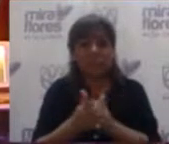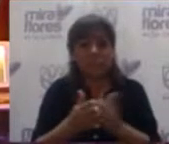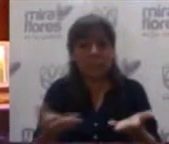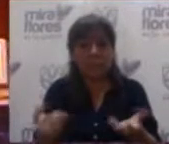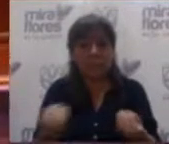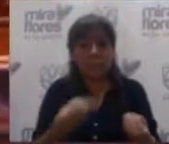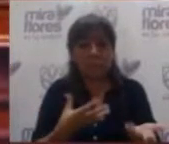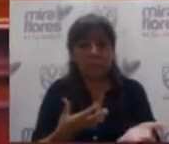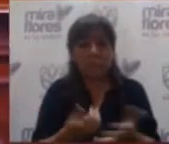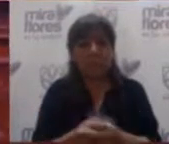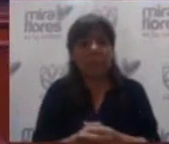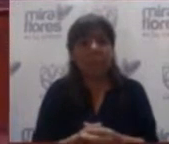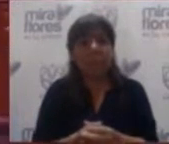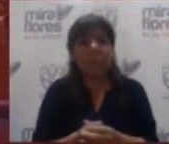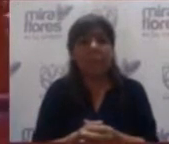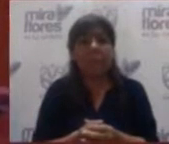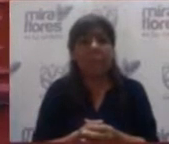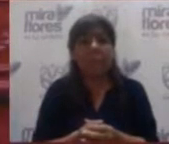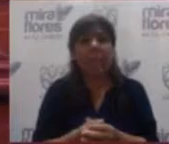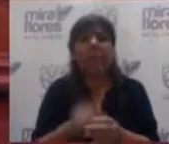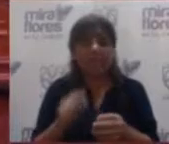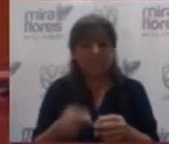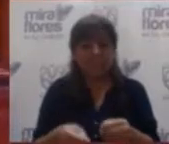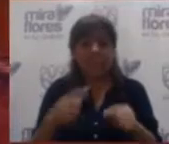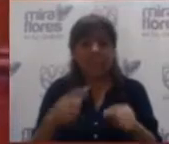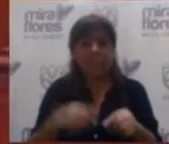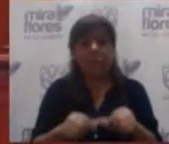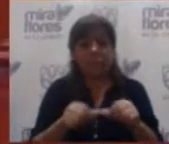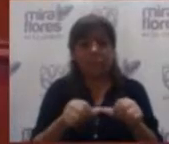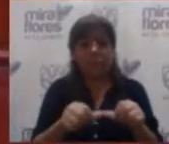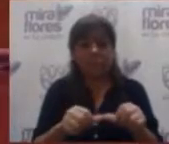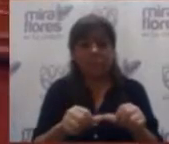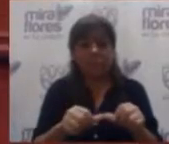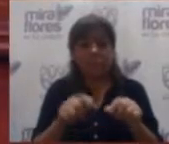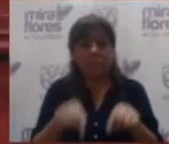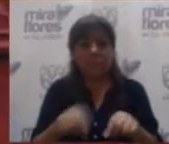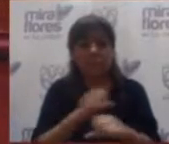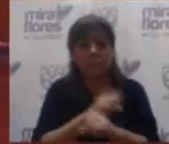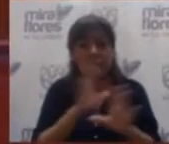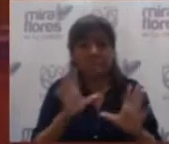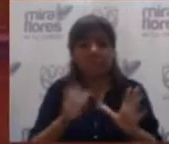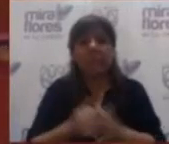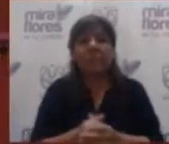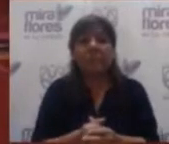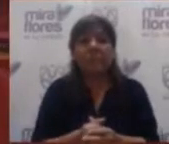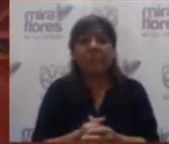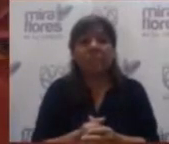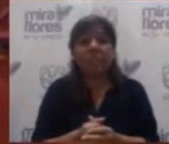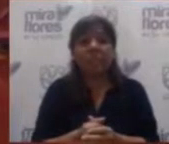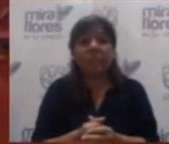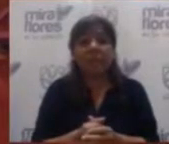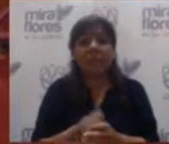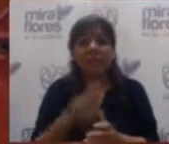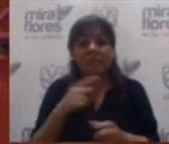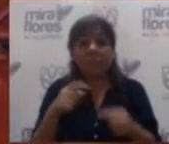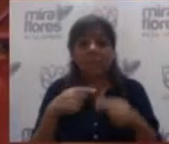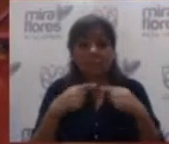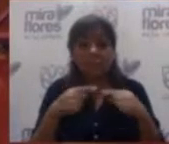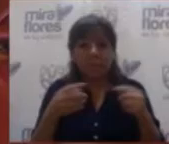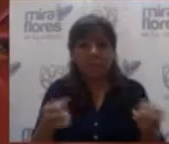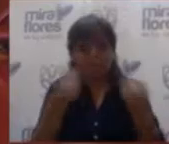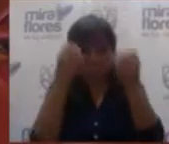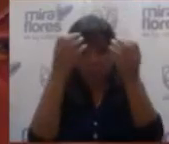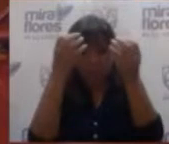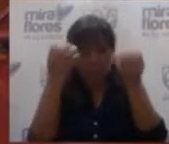día. Pasa a la orden del día. Muchas gracias. Siguiente punto, por favor. Estación, informes y pedidos.